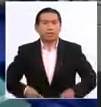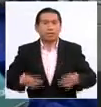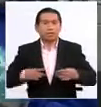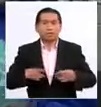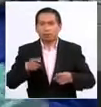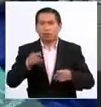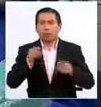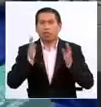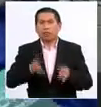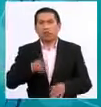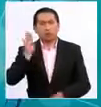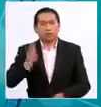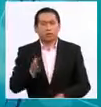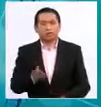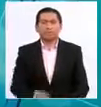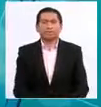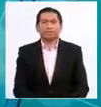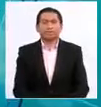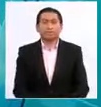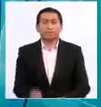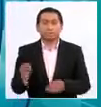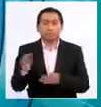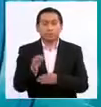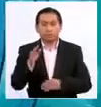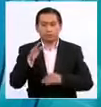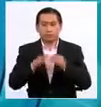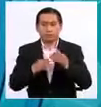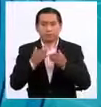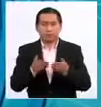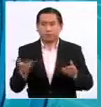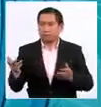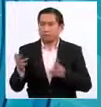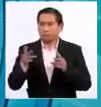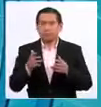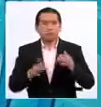rendirse. El Ministerio de Obras Públicas entregó más de 9 millones.